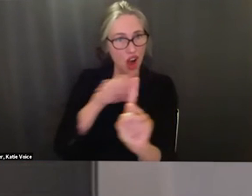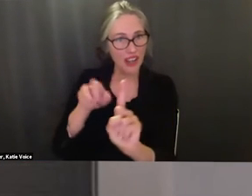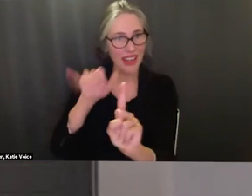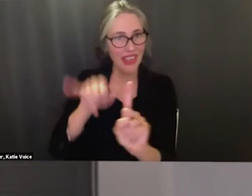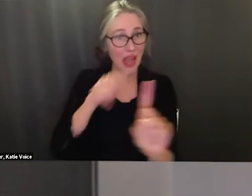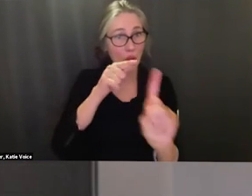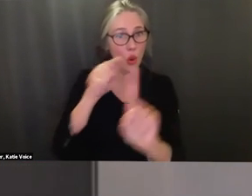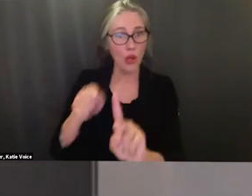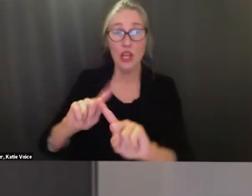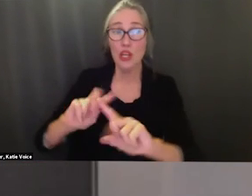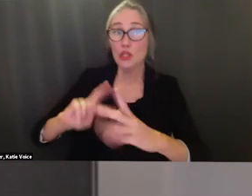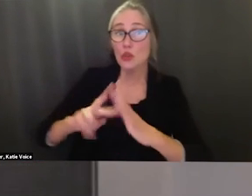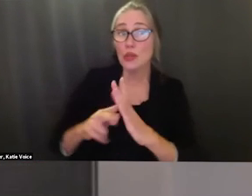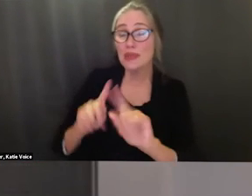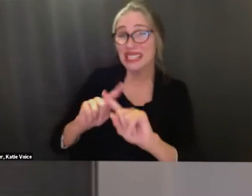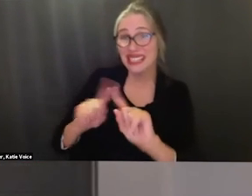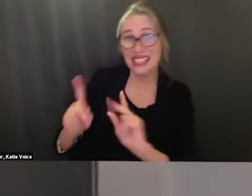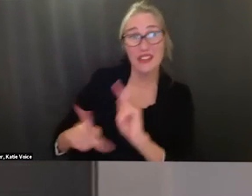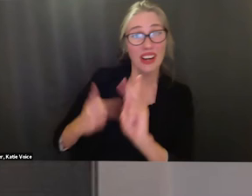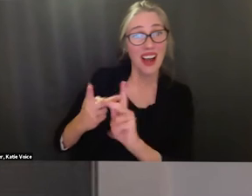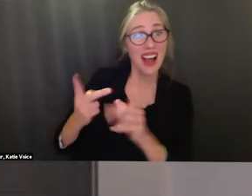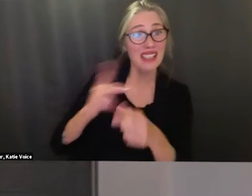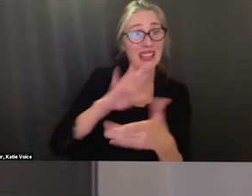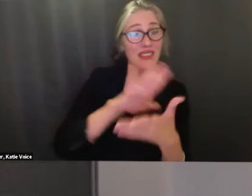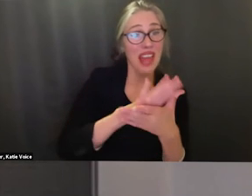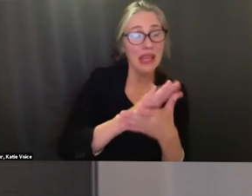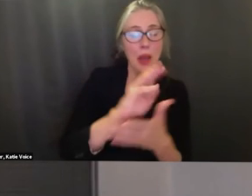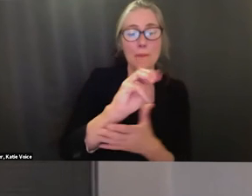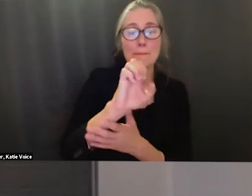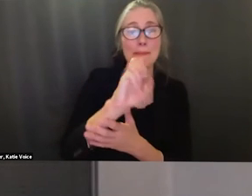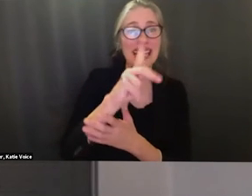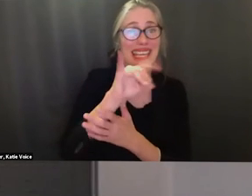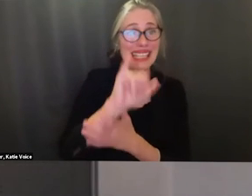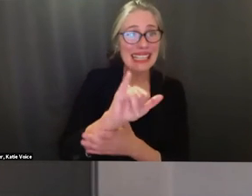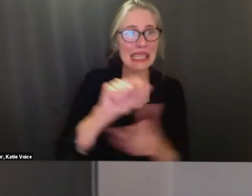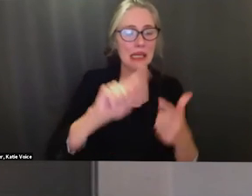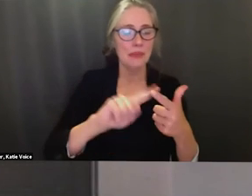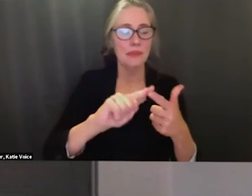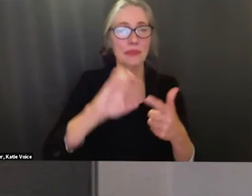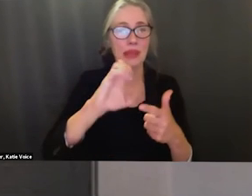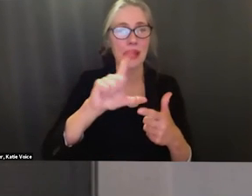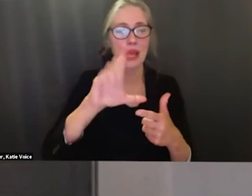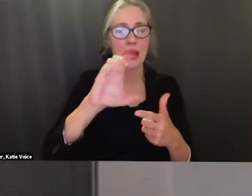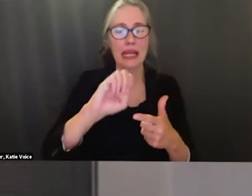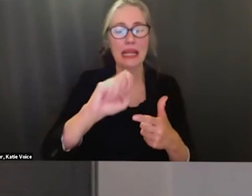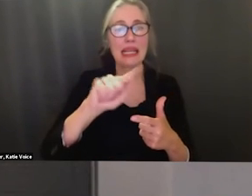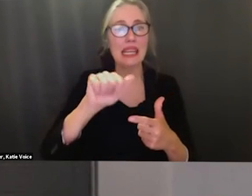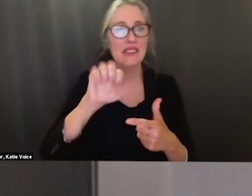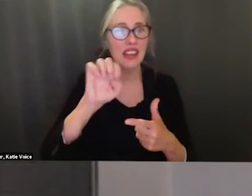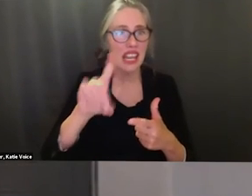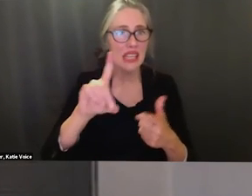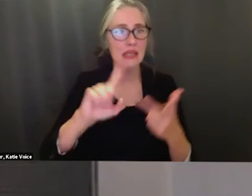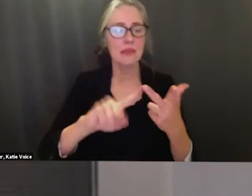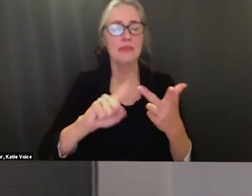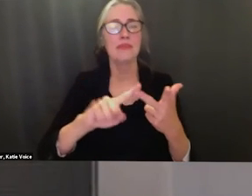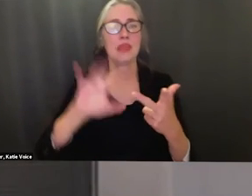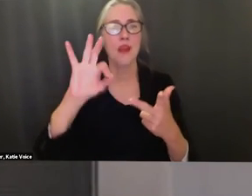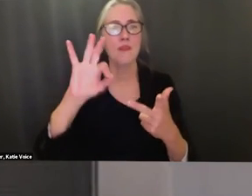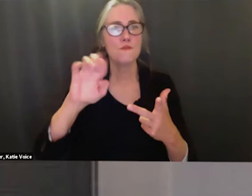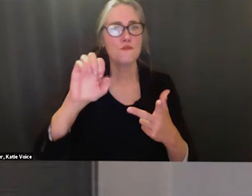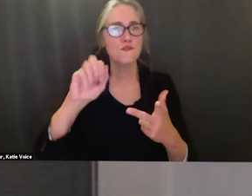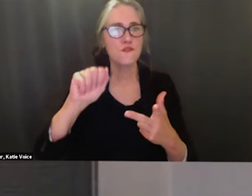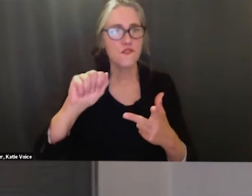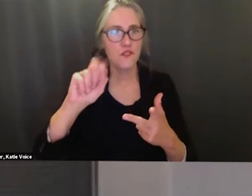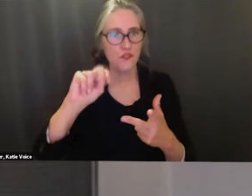en diferentes escuelas, por ejemplo, McKinley, Killeen, Franklin. ¿Va a trabajar específicamente con todos los estudiantes